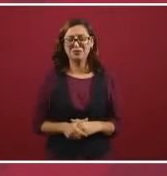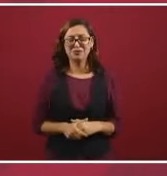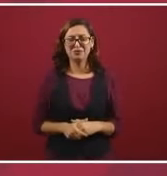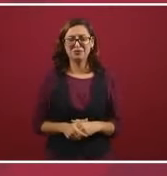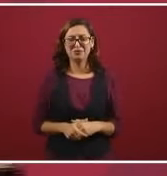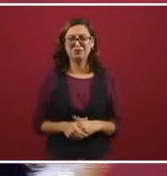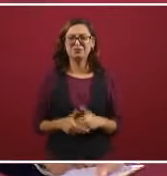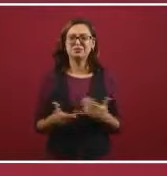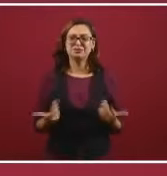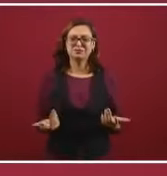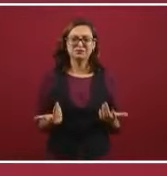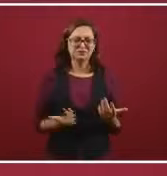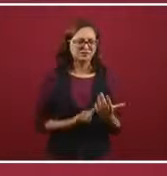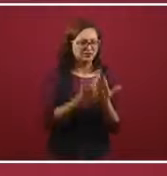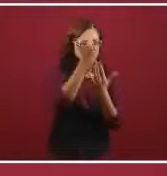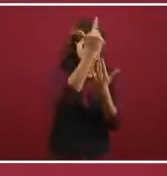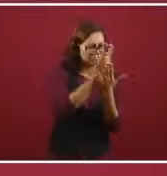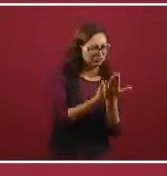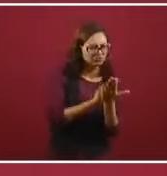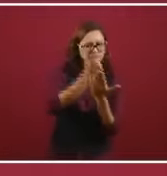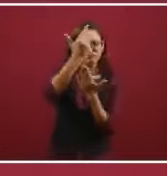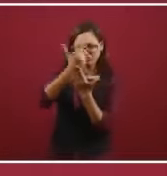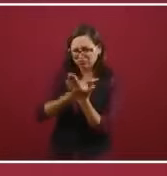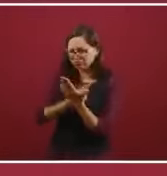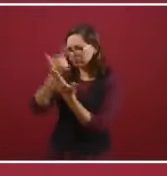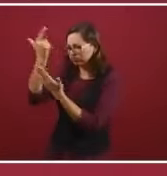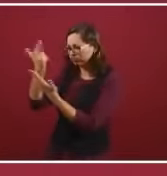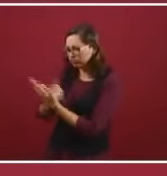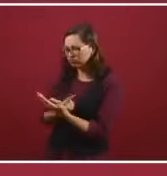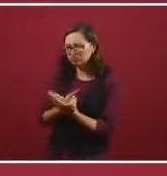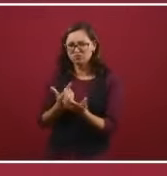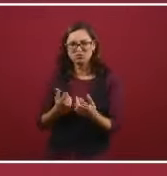Si se hace un inventario de cuánto